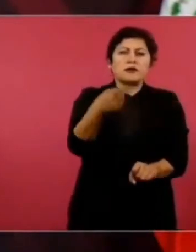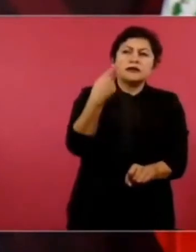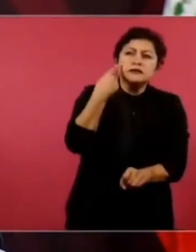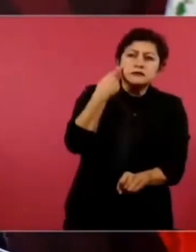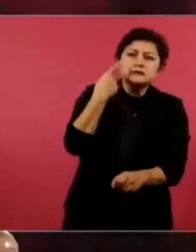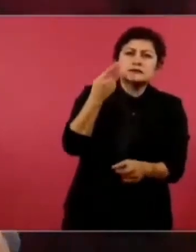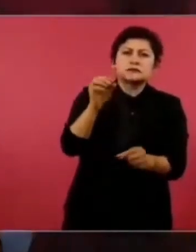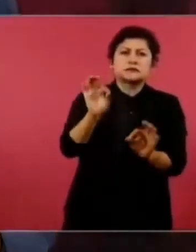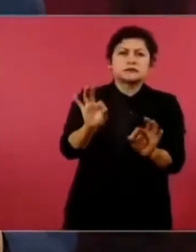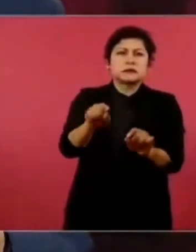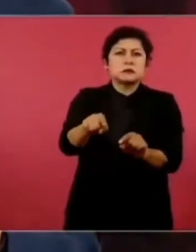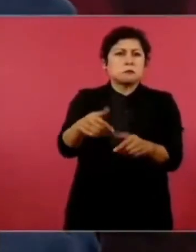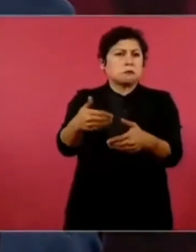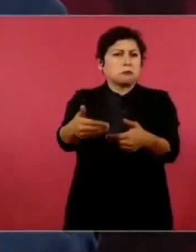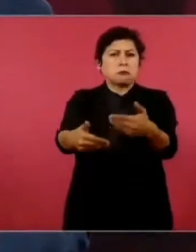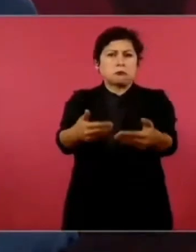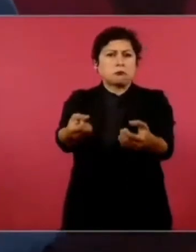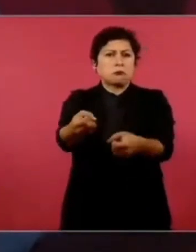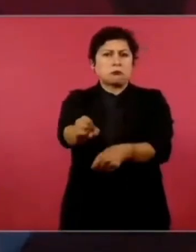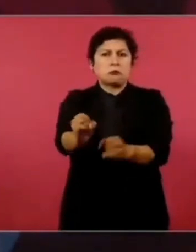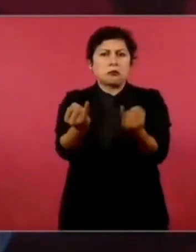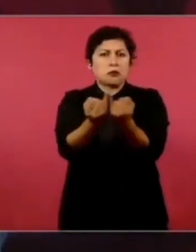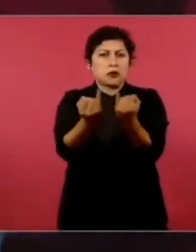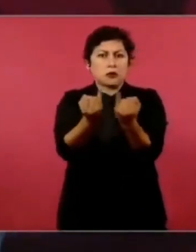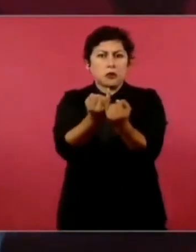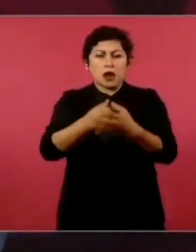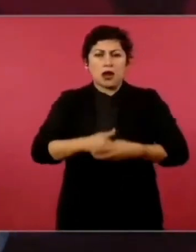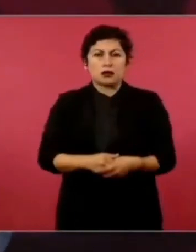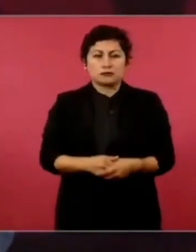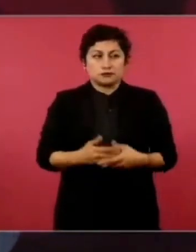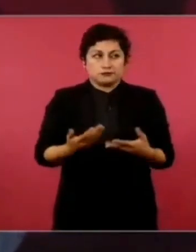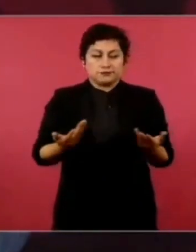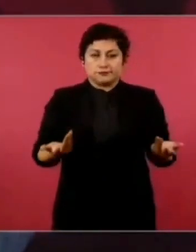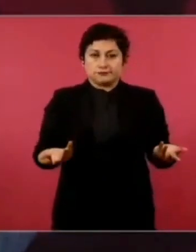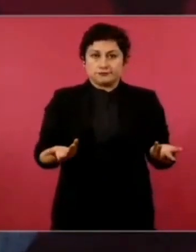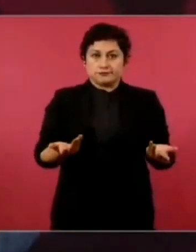Un día, cuando vengan los de seguridad